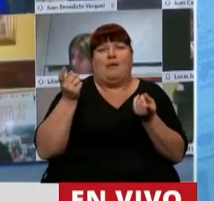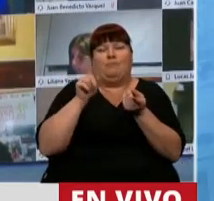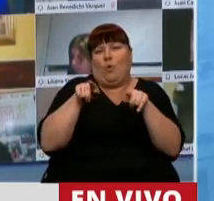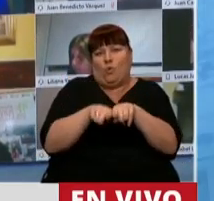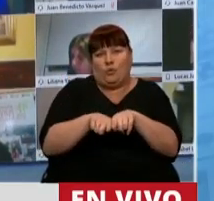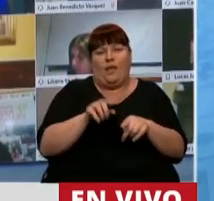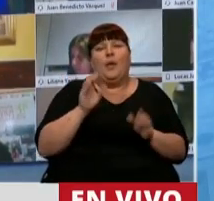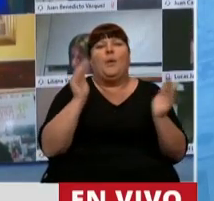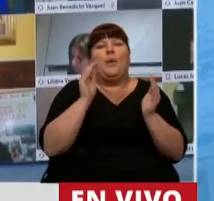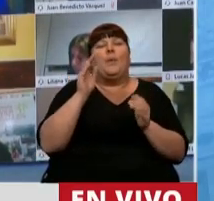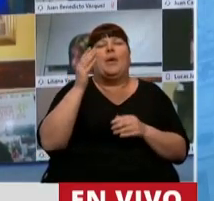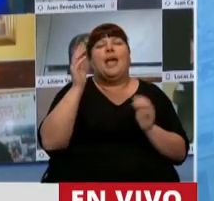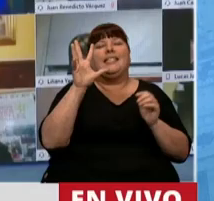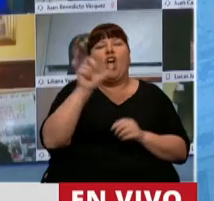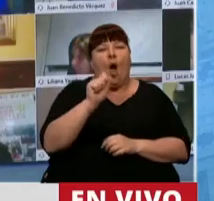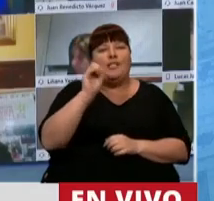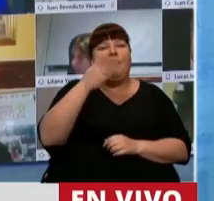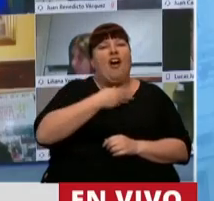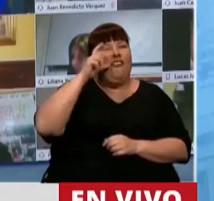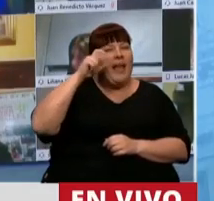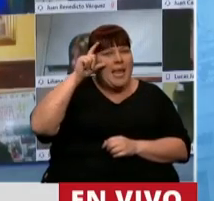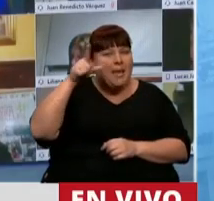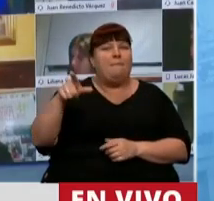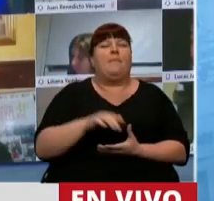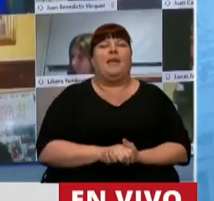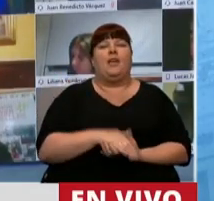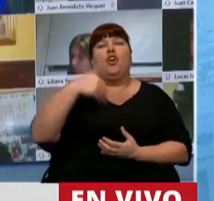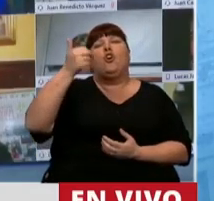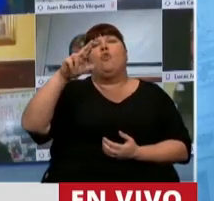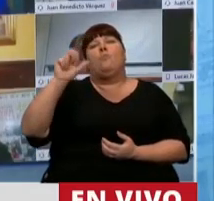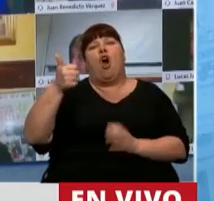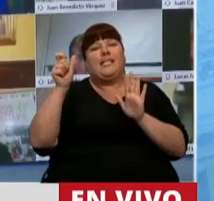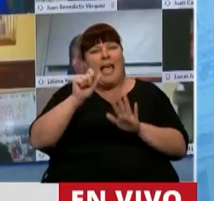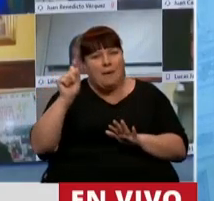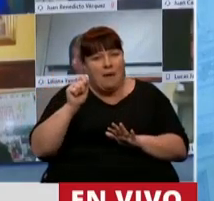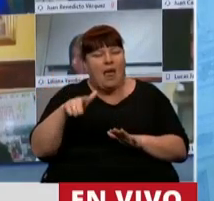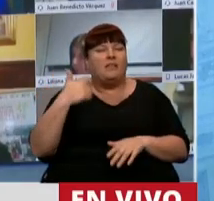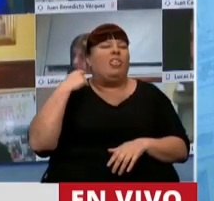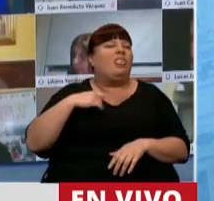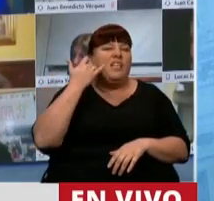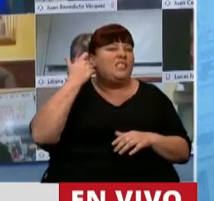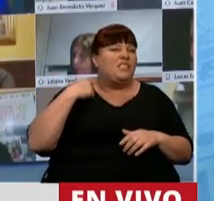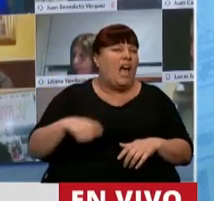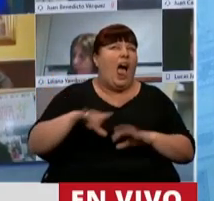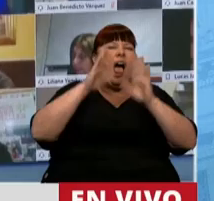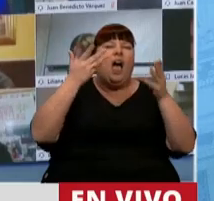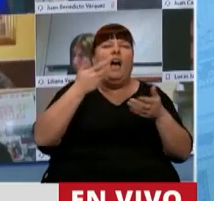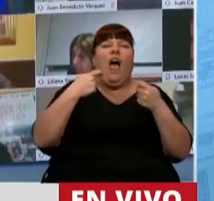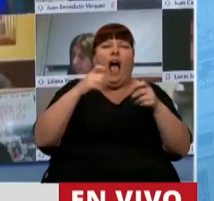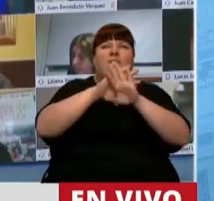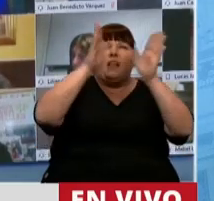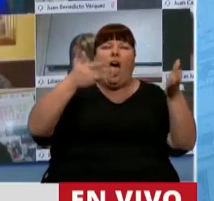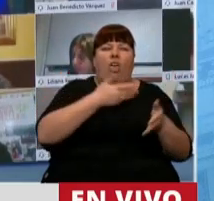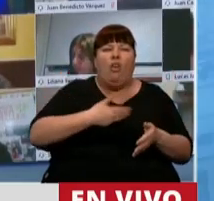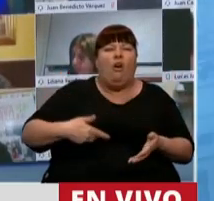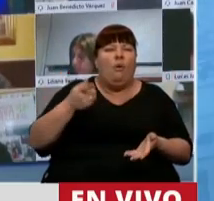con Felipe de 5 meses, la compañera Lamprave con Mora de 6 meses, con este desgaste realmente institucional que